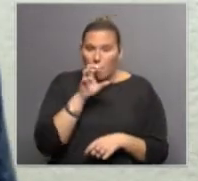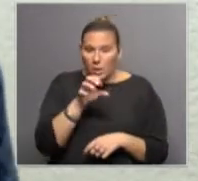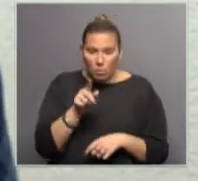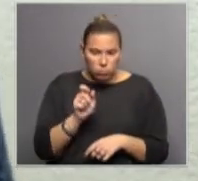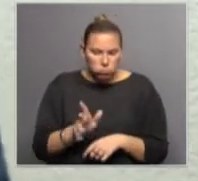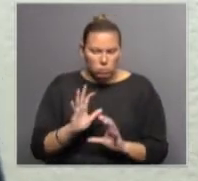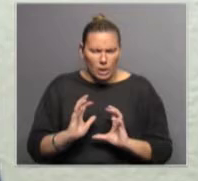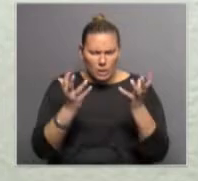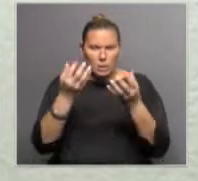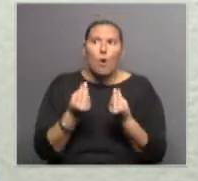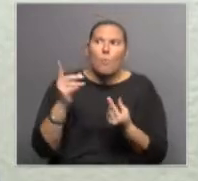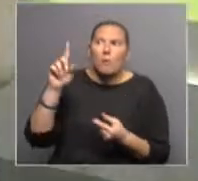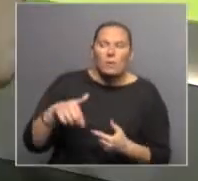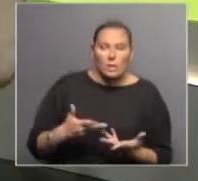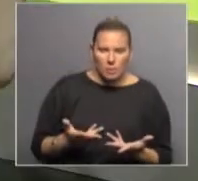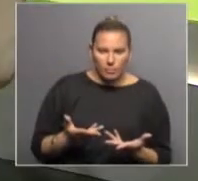sean agresivos, ¿verdad? Bueno,